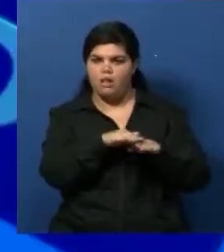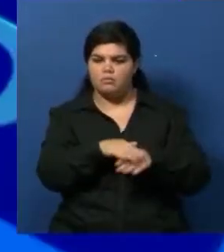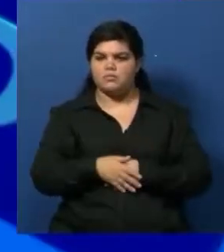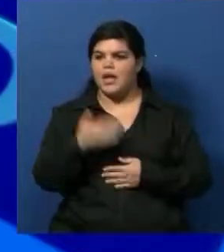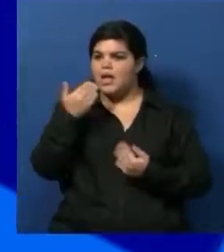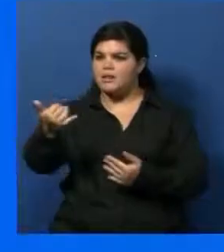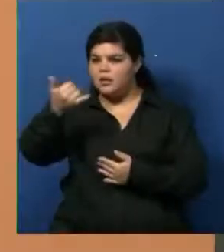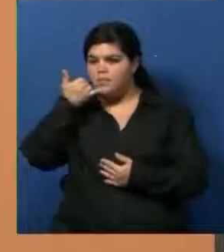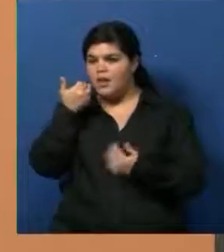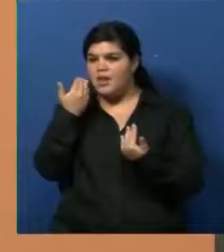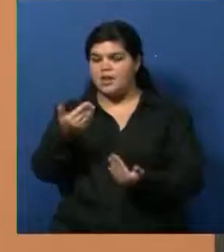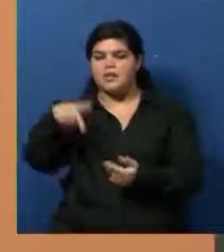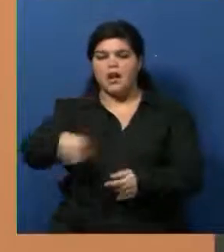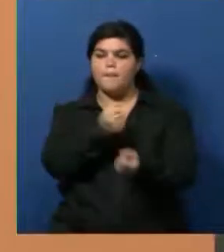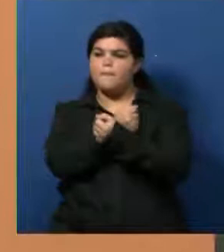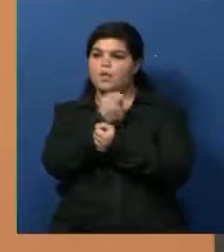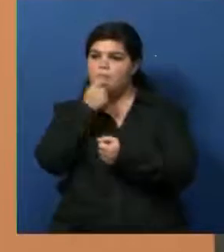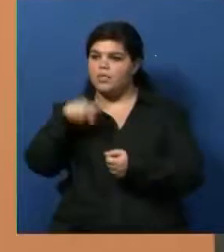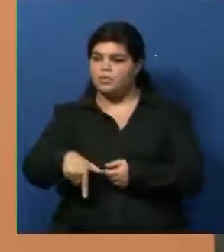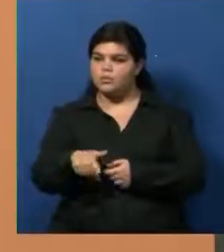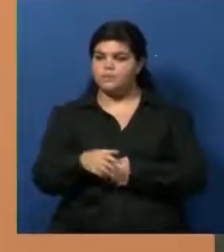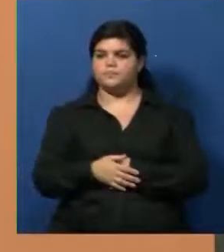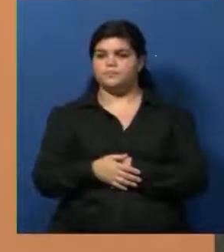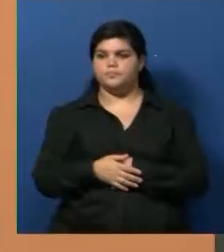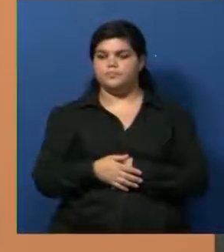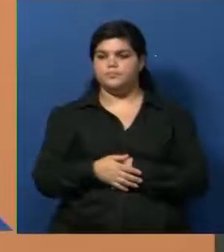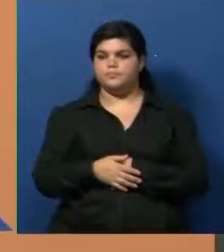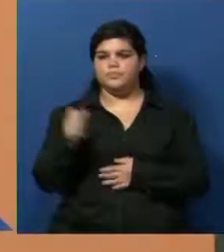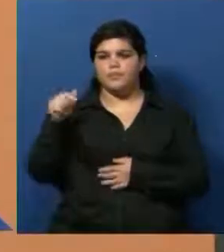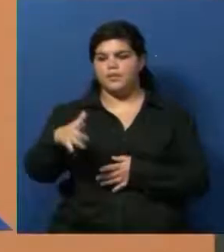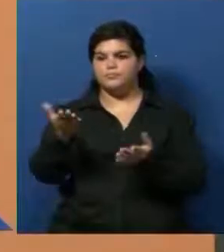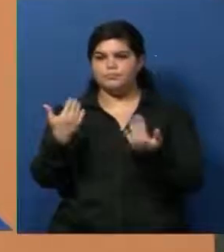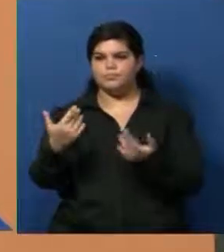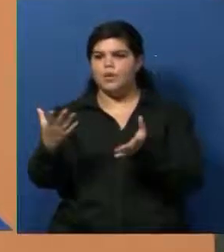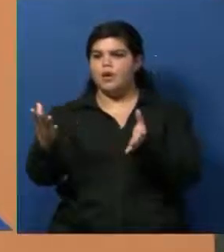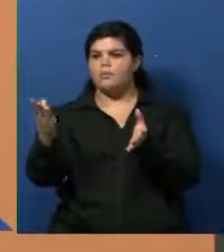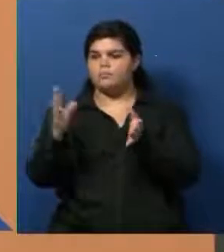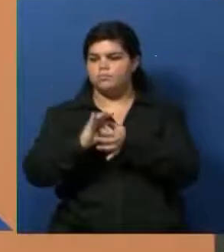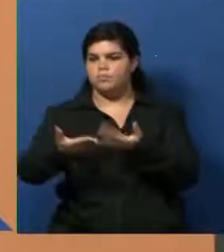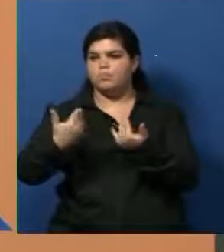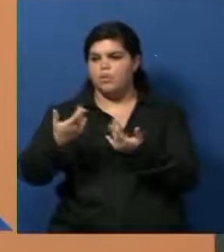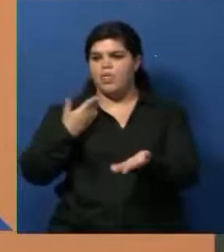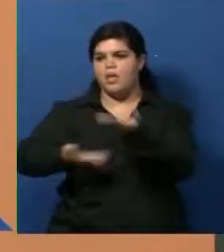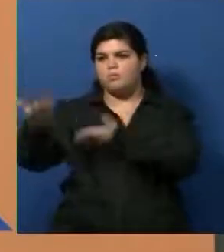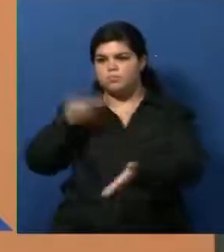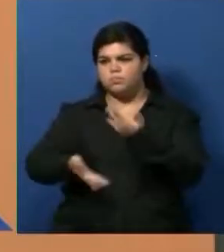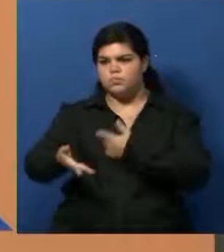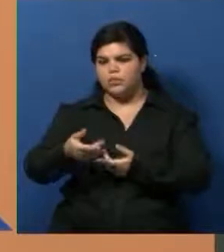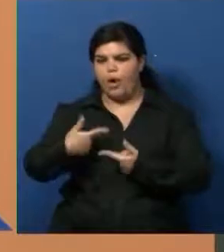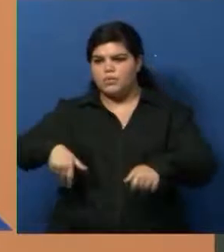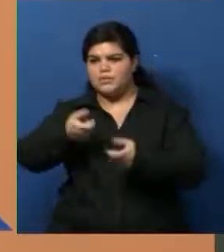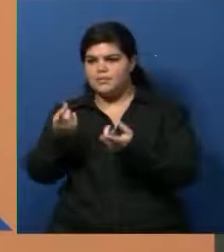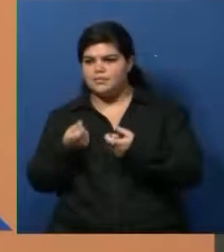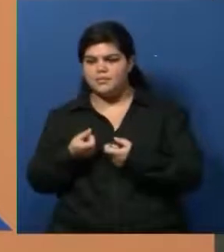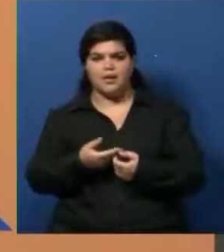Te mandamos un fuerte abrazo de aquí, de Mendoza. Y desde ya está más que abierto el vínculo con nosotros para lo que necesites. Igualmente, muchachos,